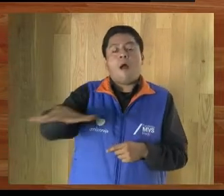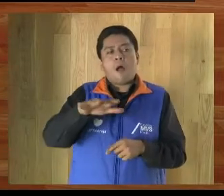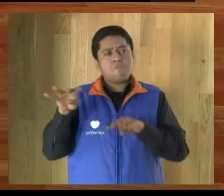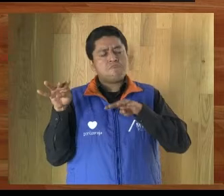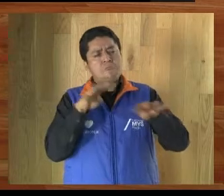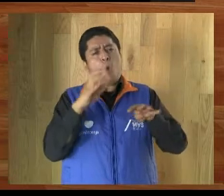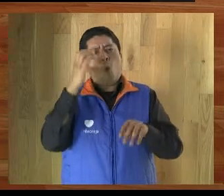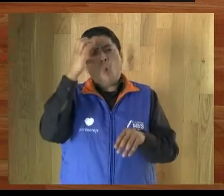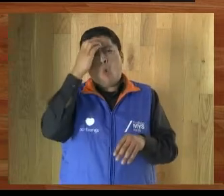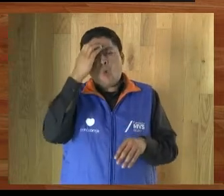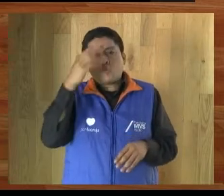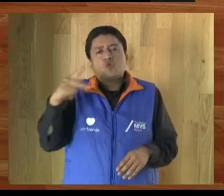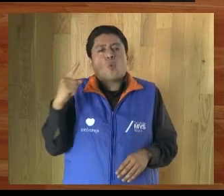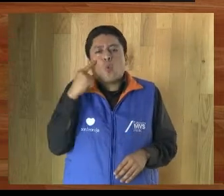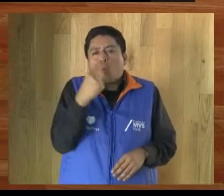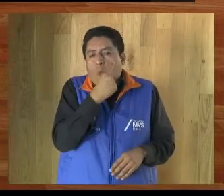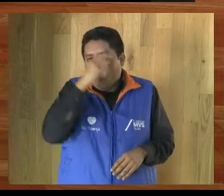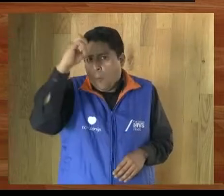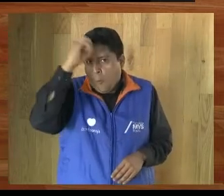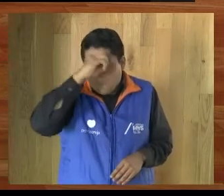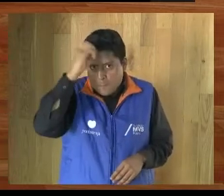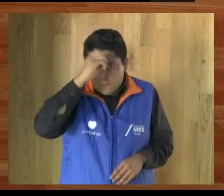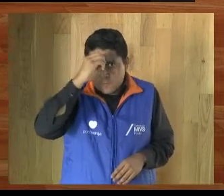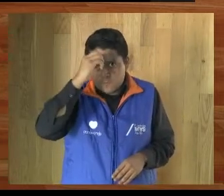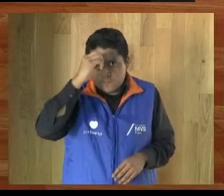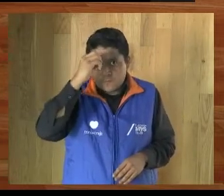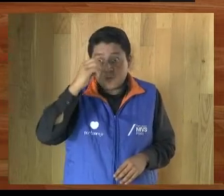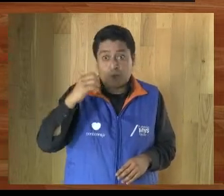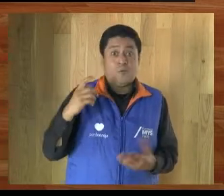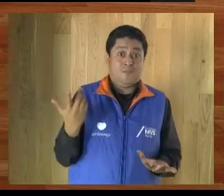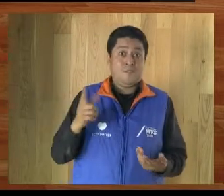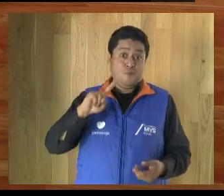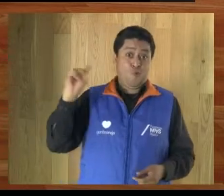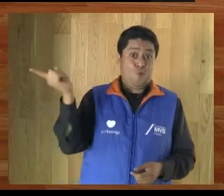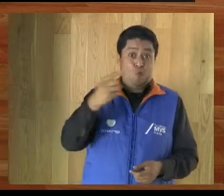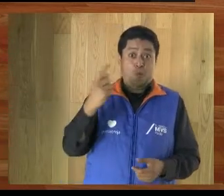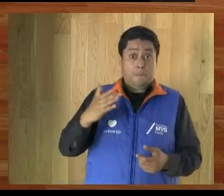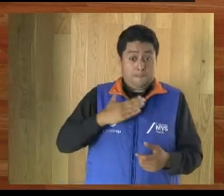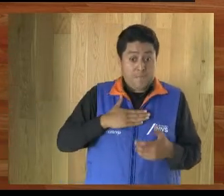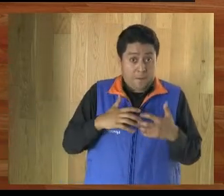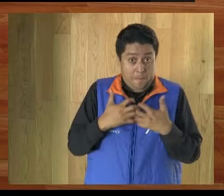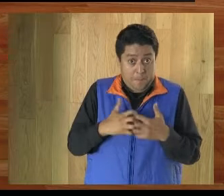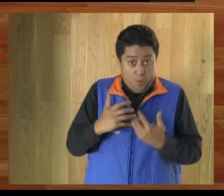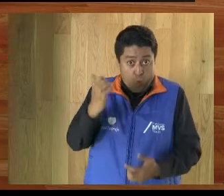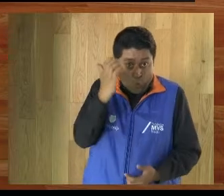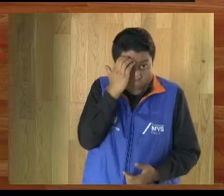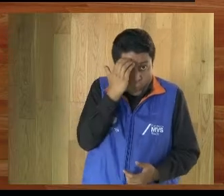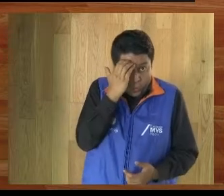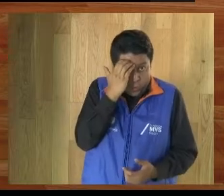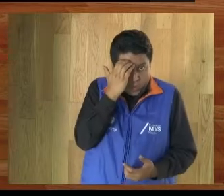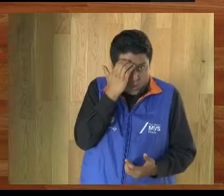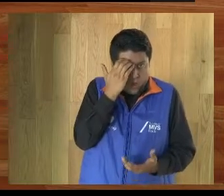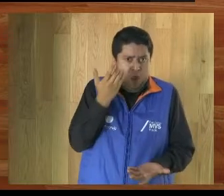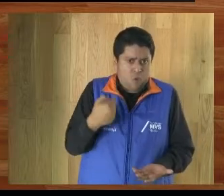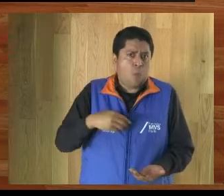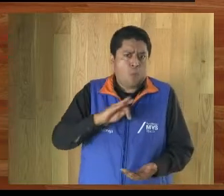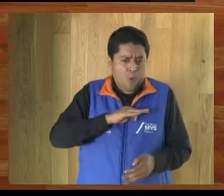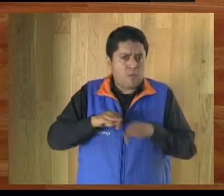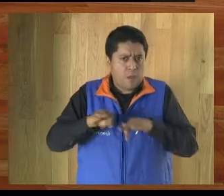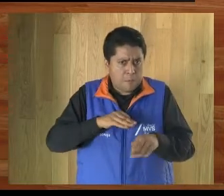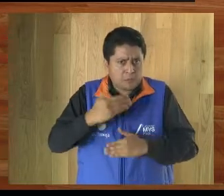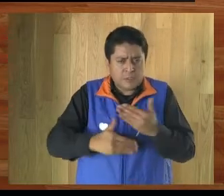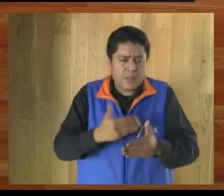esa reputación genera en nosotros una actitud o comportamiento. Es decir, aunque esto parece como